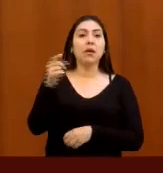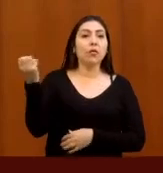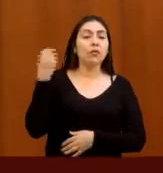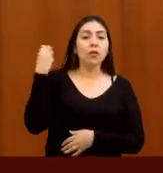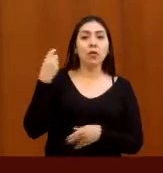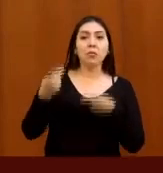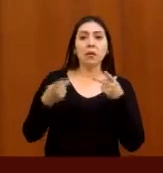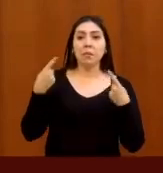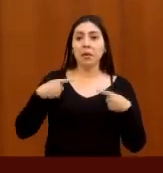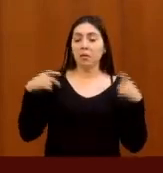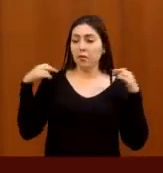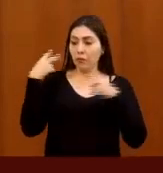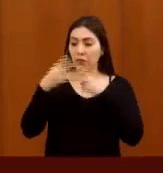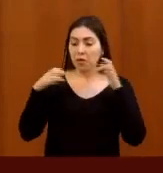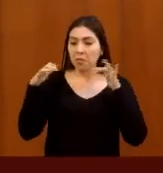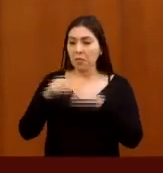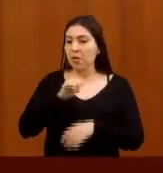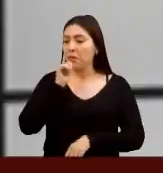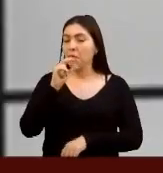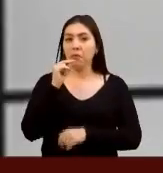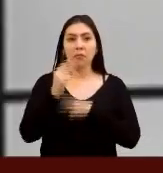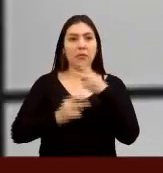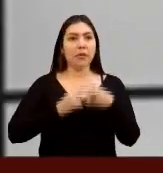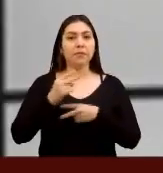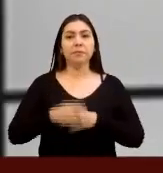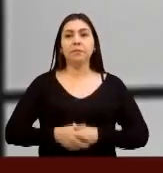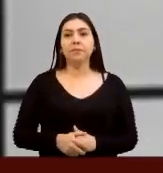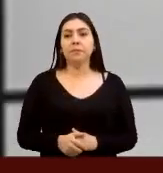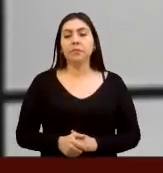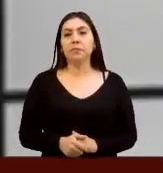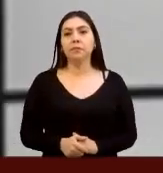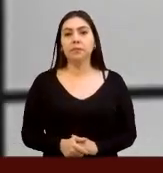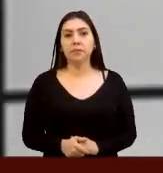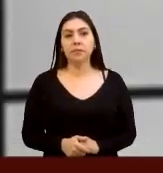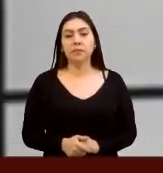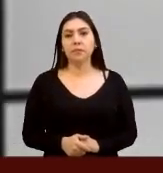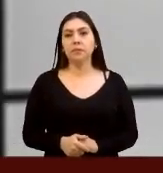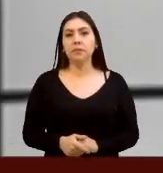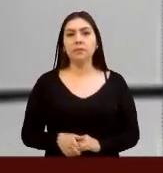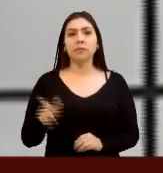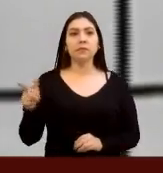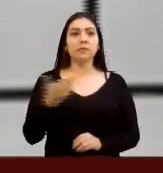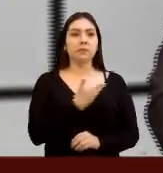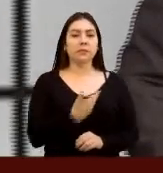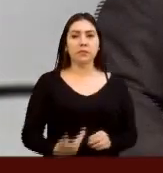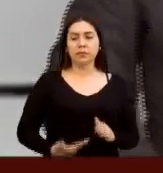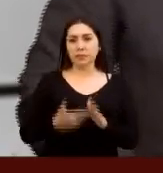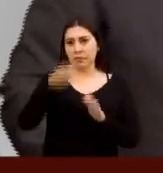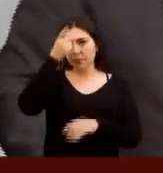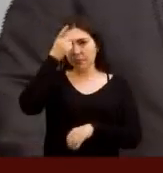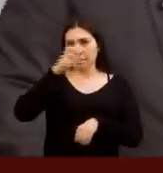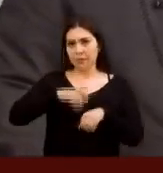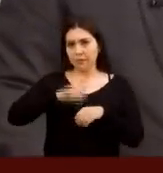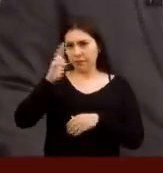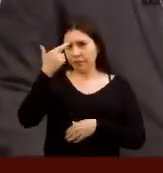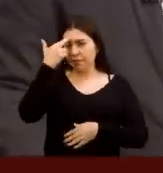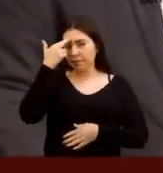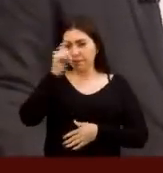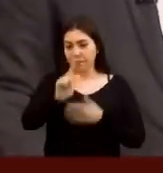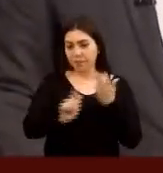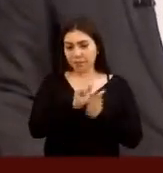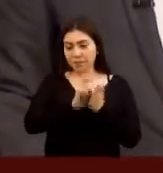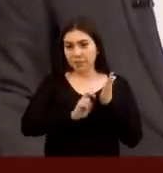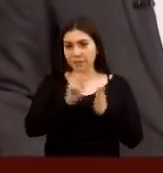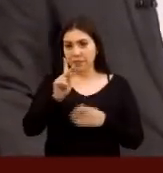ninguna persona juzgadora. El presidente de la mesa directiva también recordó que la reforma al Poder Judicial ya ha